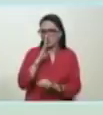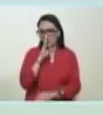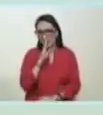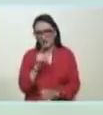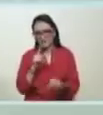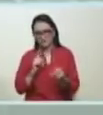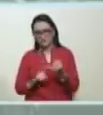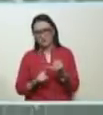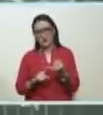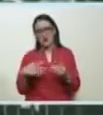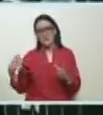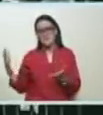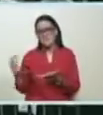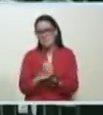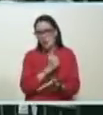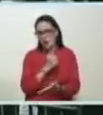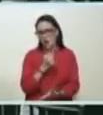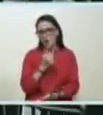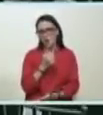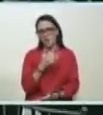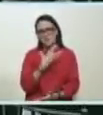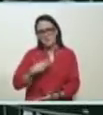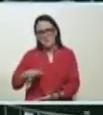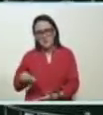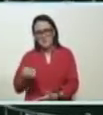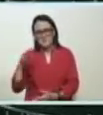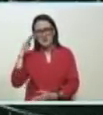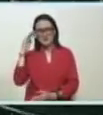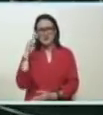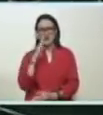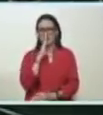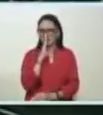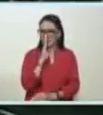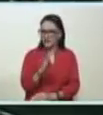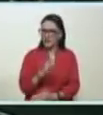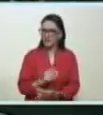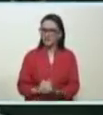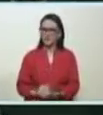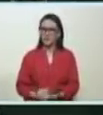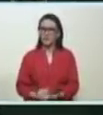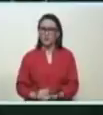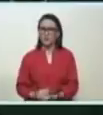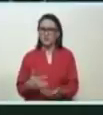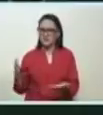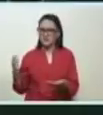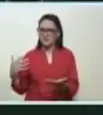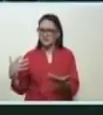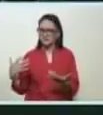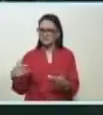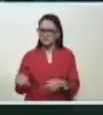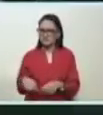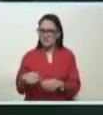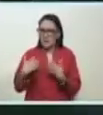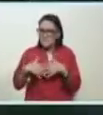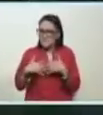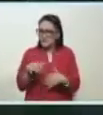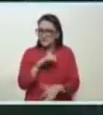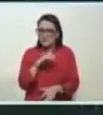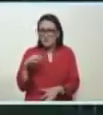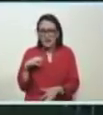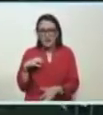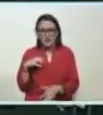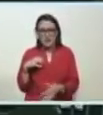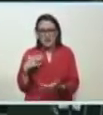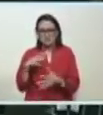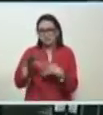directo, de golpe de Estado militar directo, de golpe empresarial directo. Ha enfrentado todas las